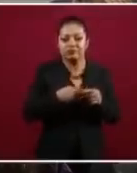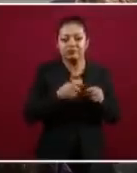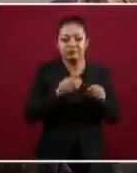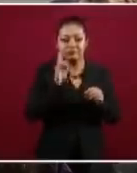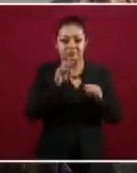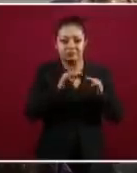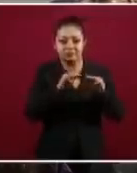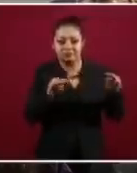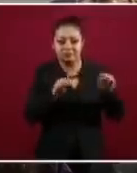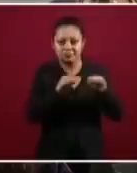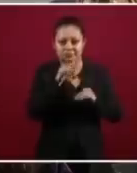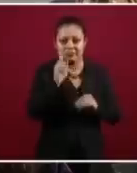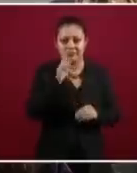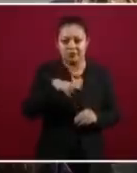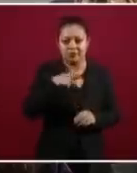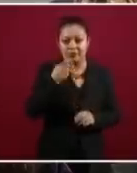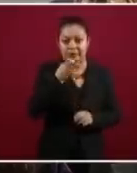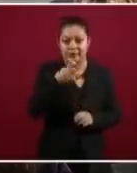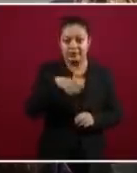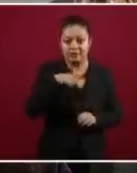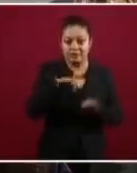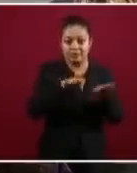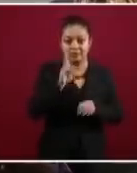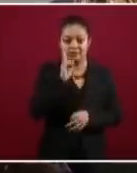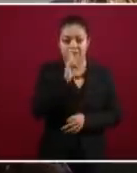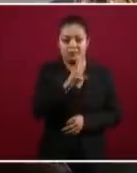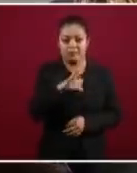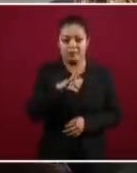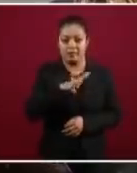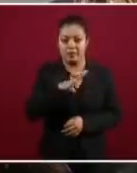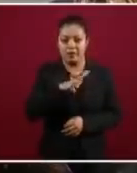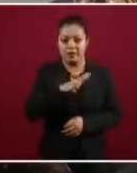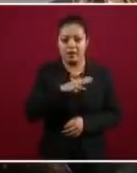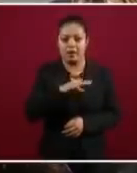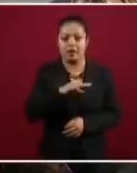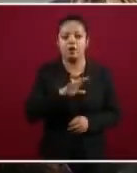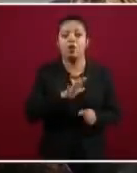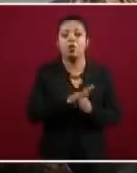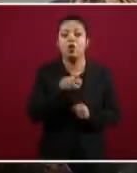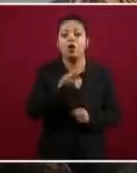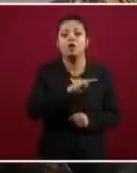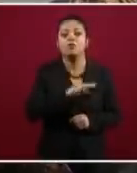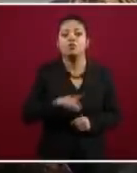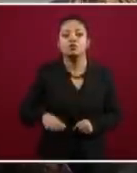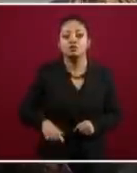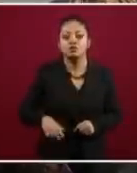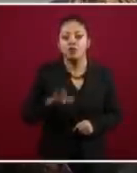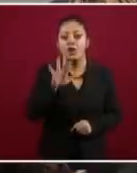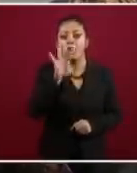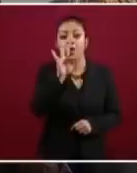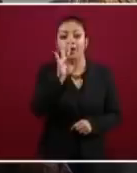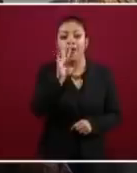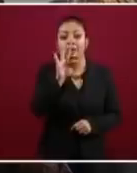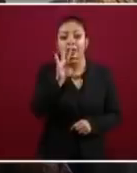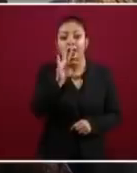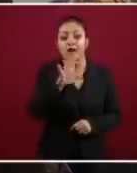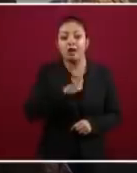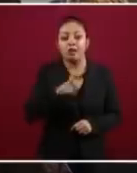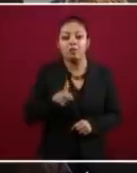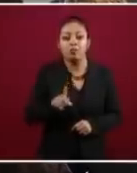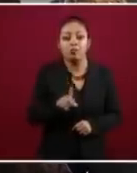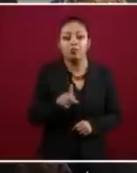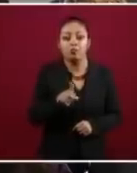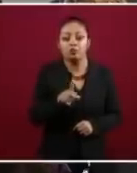este esfuerzo que se ha venido trabajando. Aquí tenemos los municipios, son 40 municipios